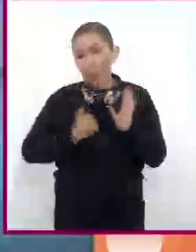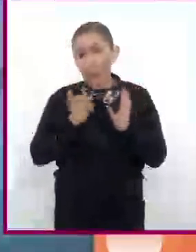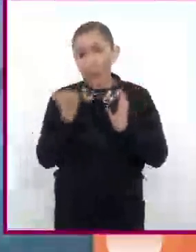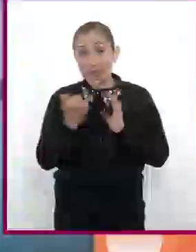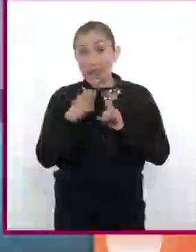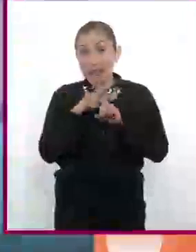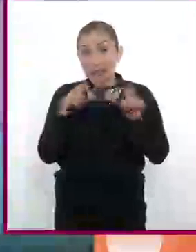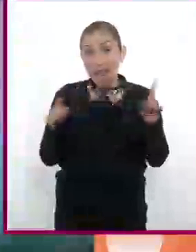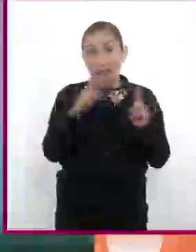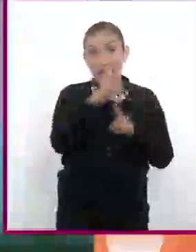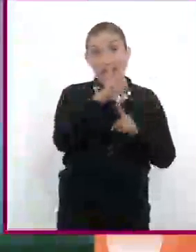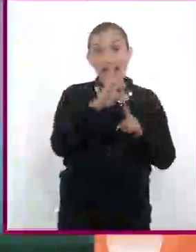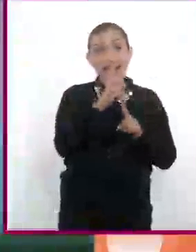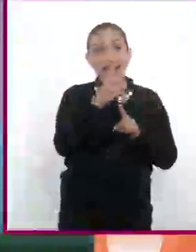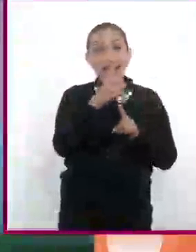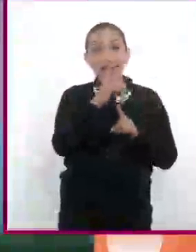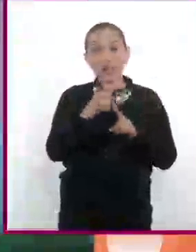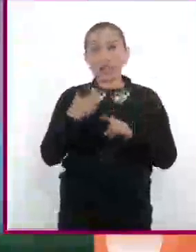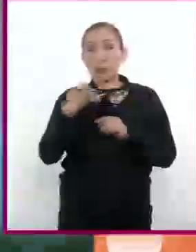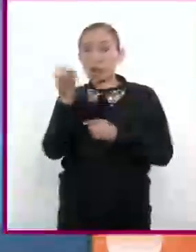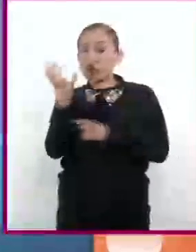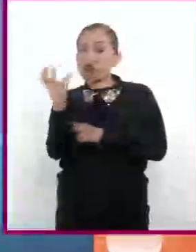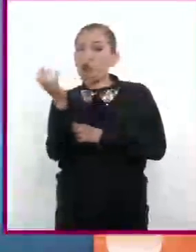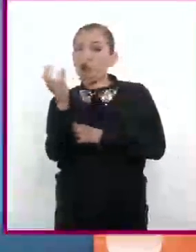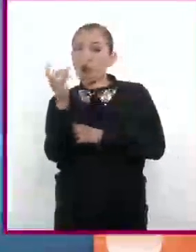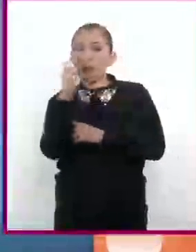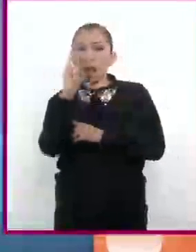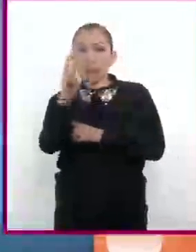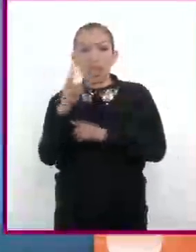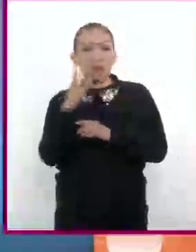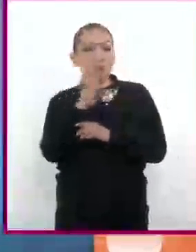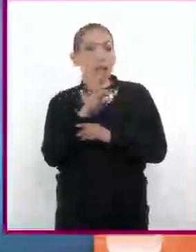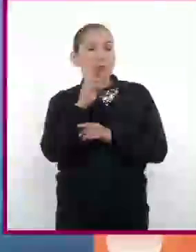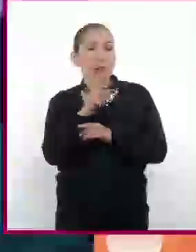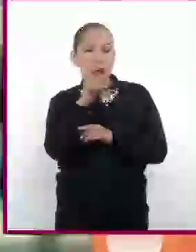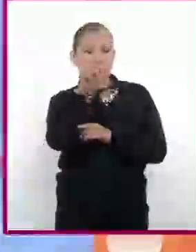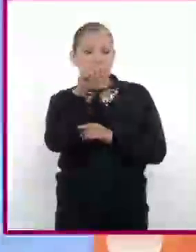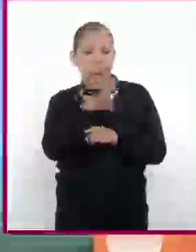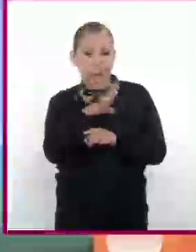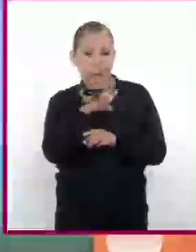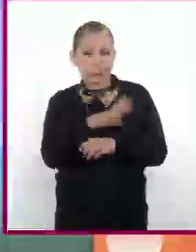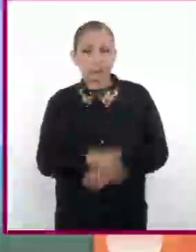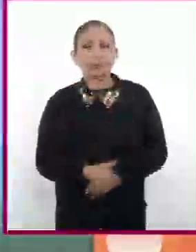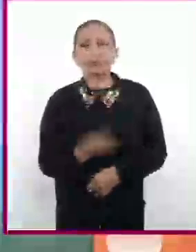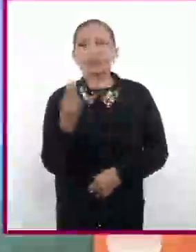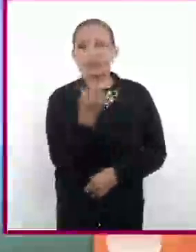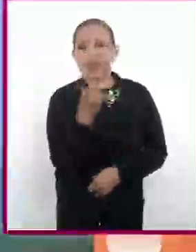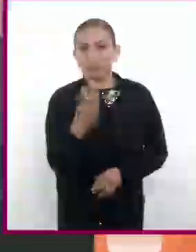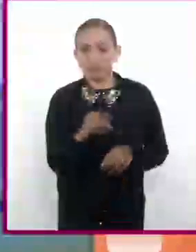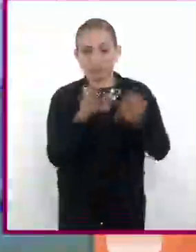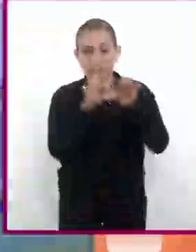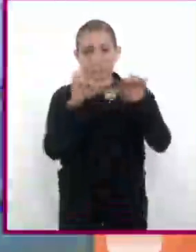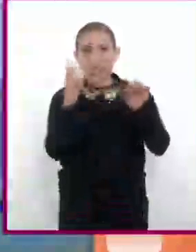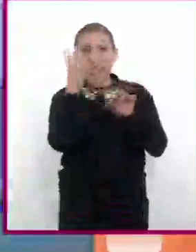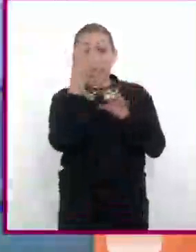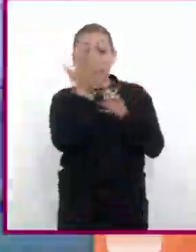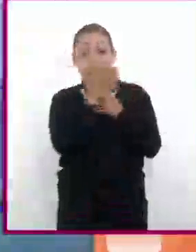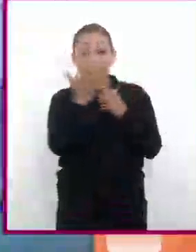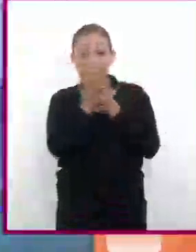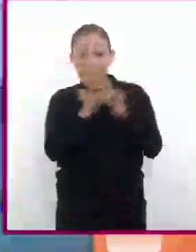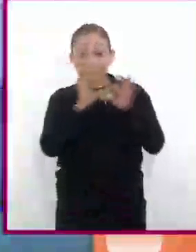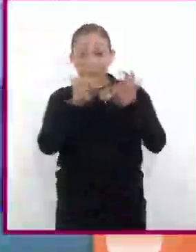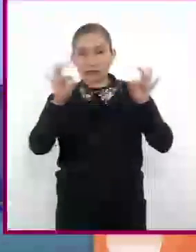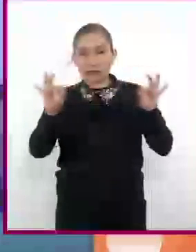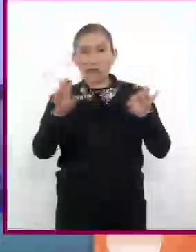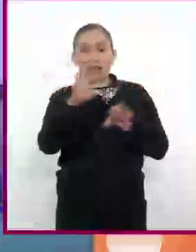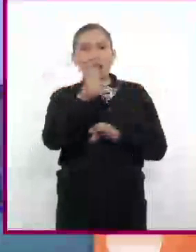que a diferencia de Arrhenius, contamos con focos para comprobar el paso de la corriente eléctrica. Necesitamos 3 pedazos de cable